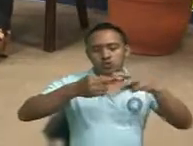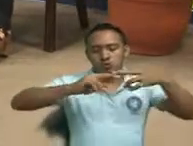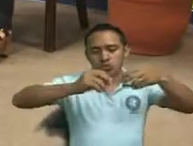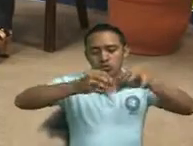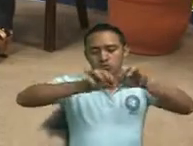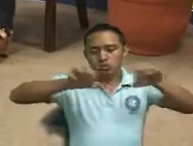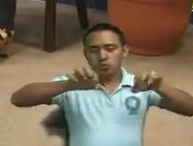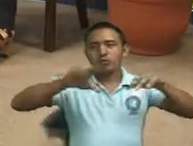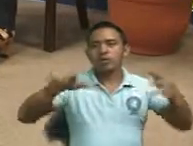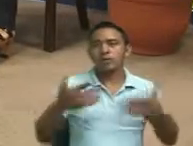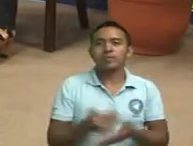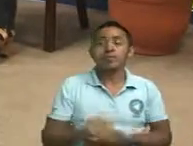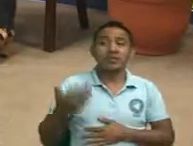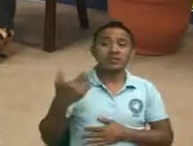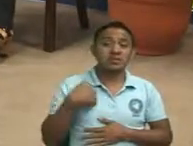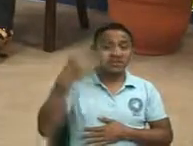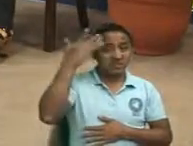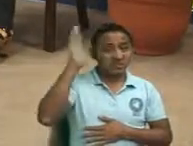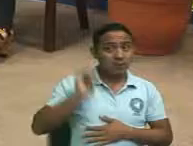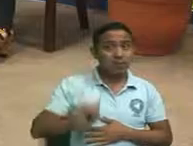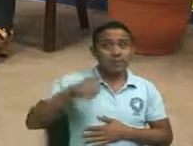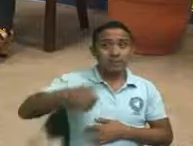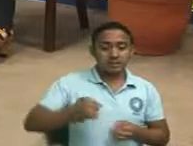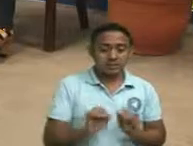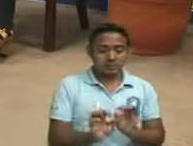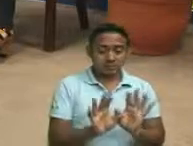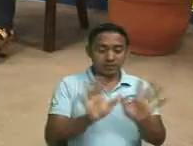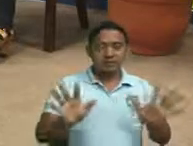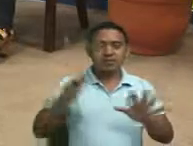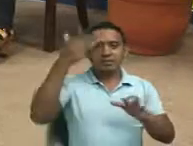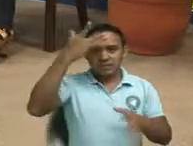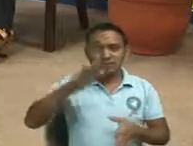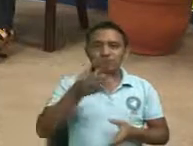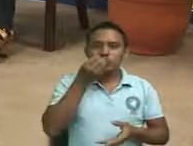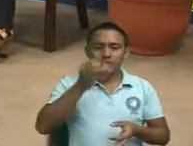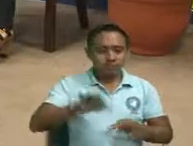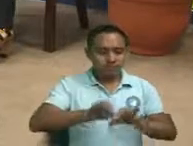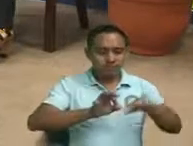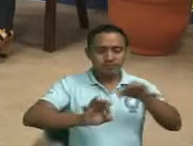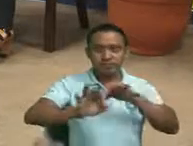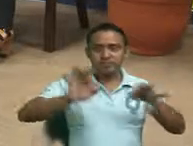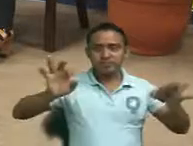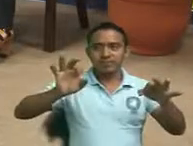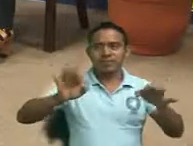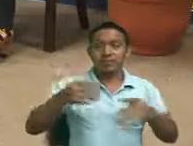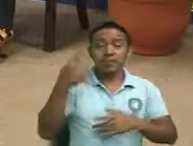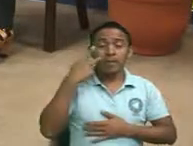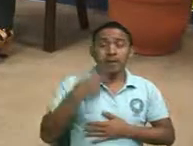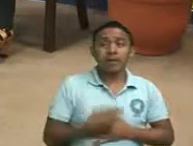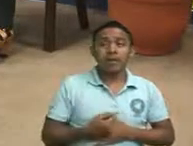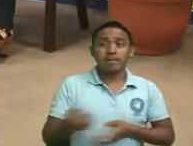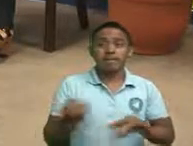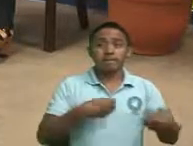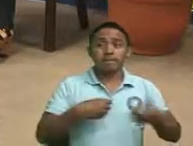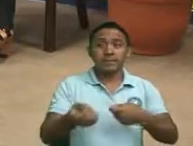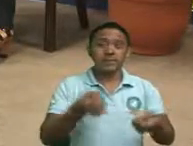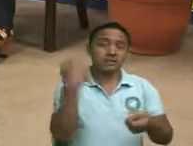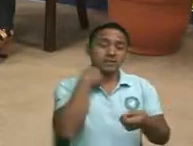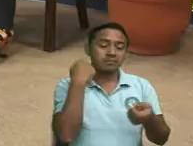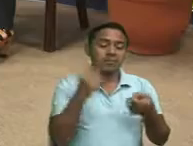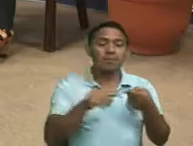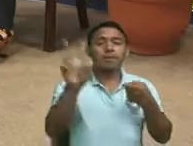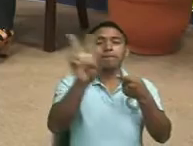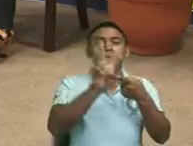ya el nicaragüense ya sabe que ya mañana su desayuno es el nacatamal. Te espera ya, y si te fijas las ventas en nacatamales dicen